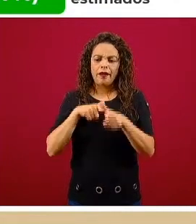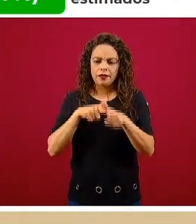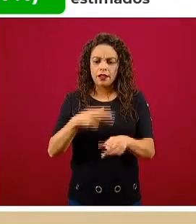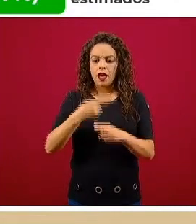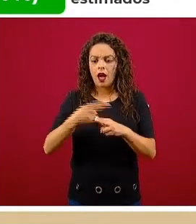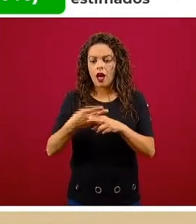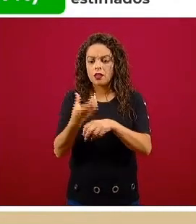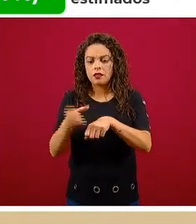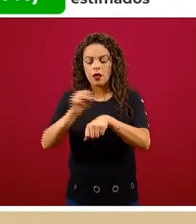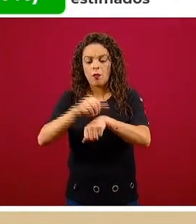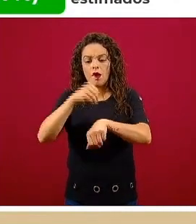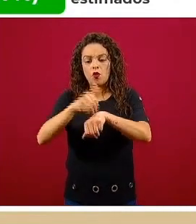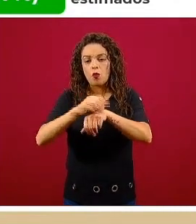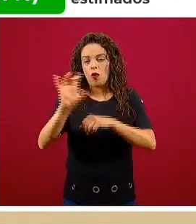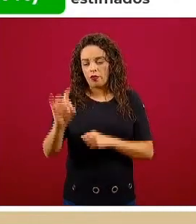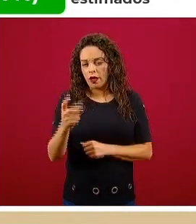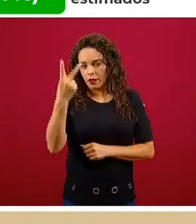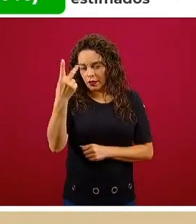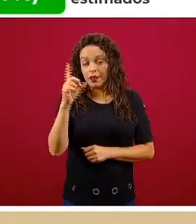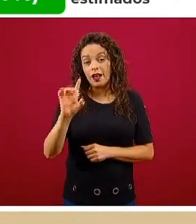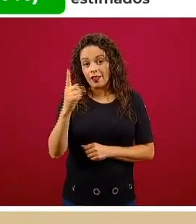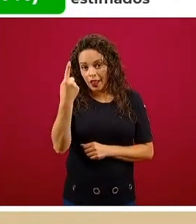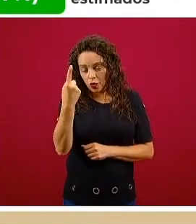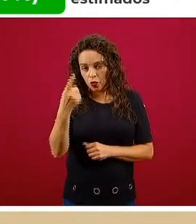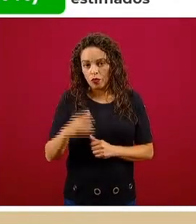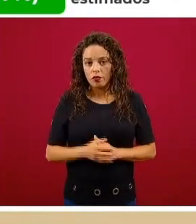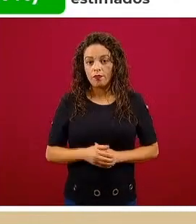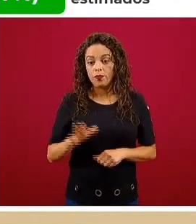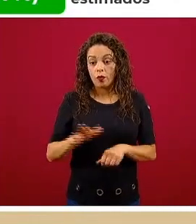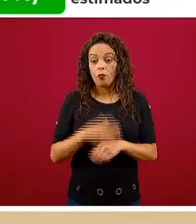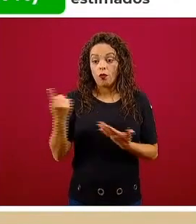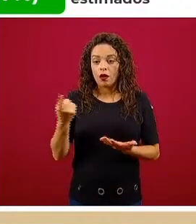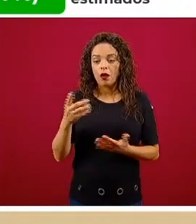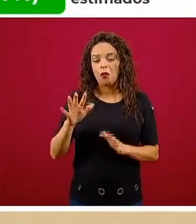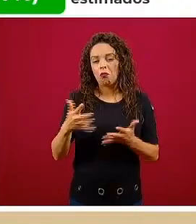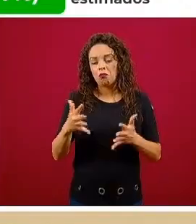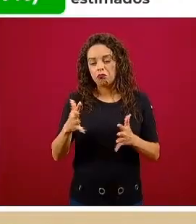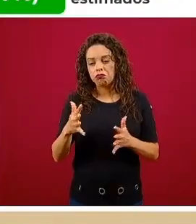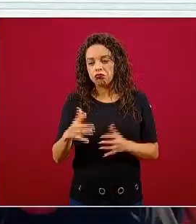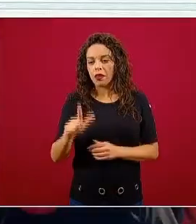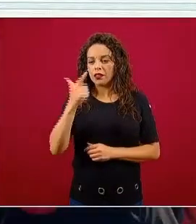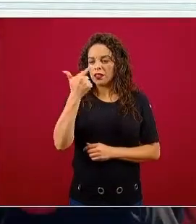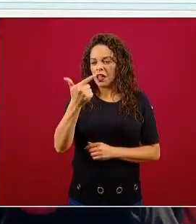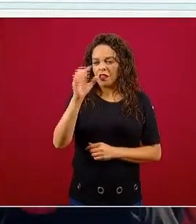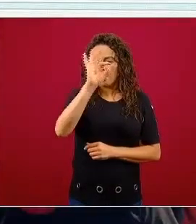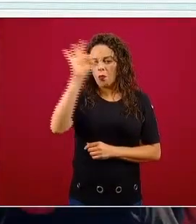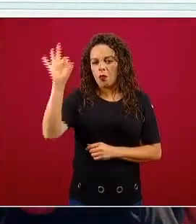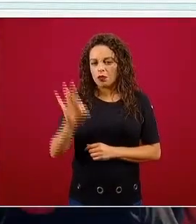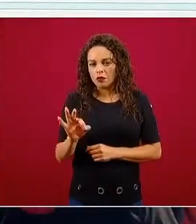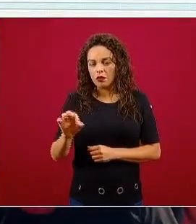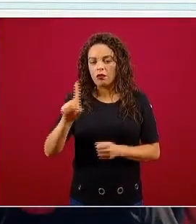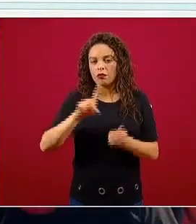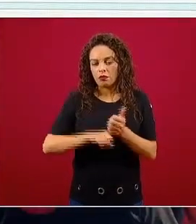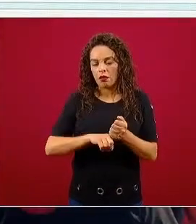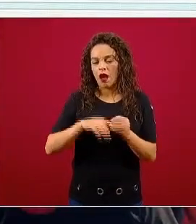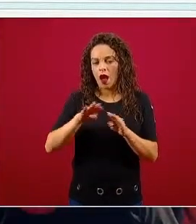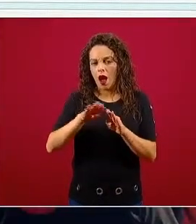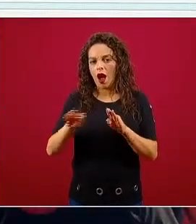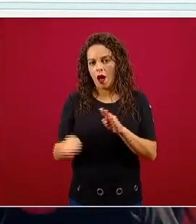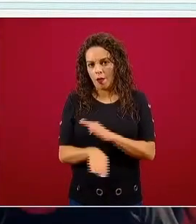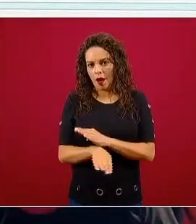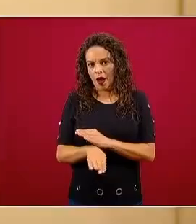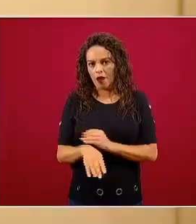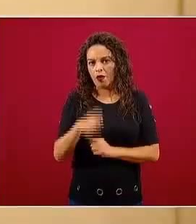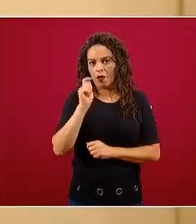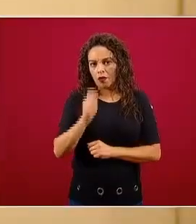31 porque los casos activos estimados son solo del 7%, es decir, está por debajo de la media nacional, y esto